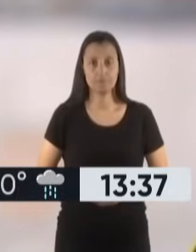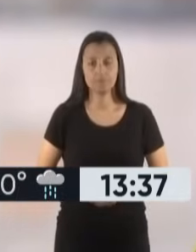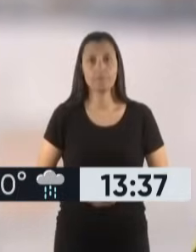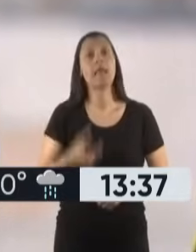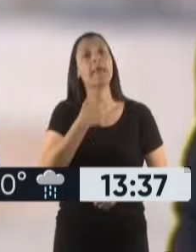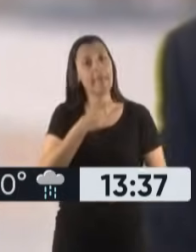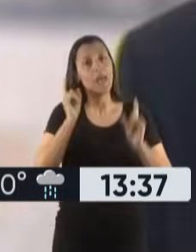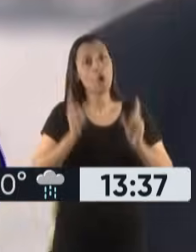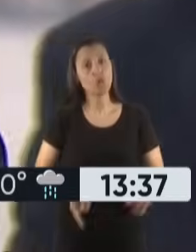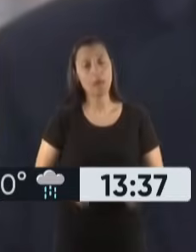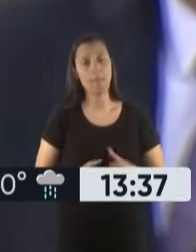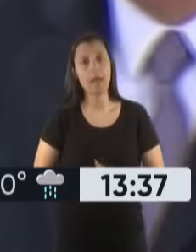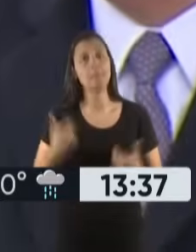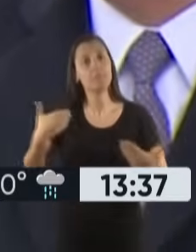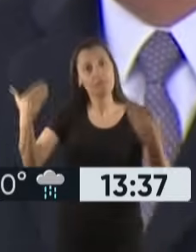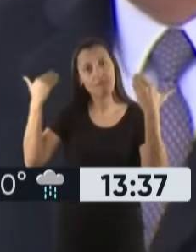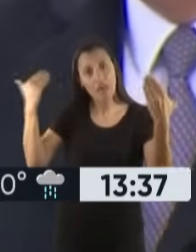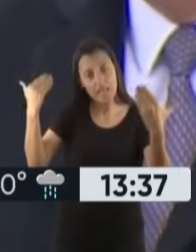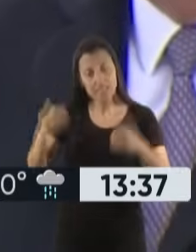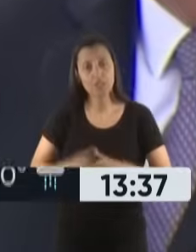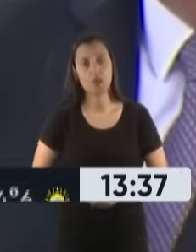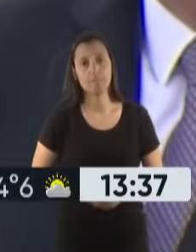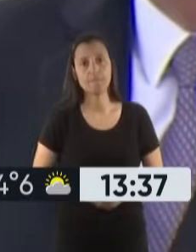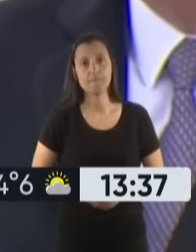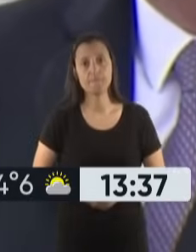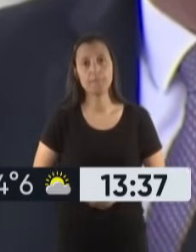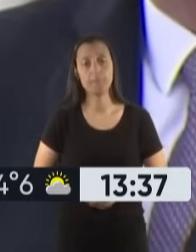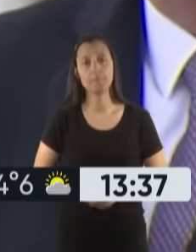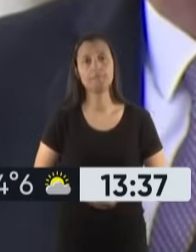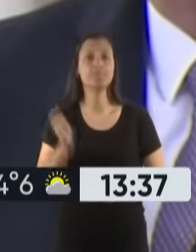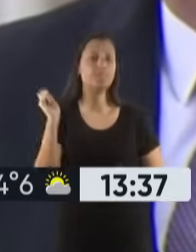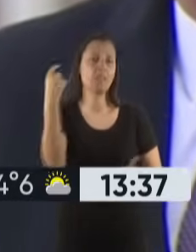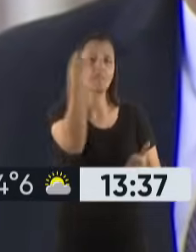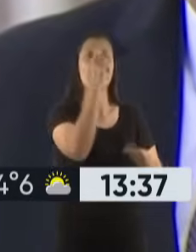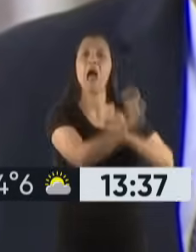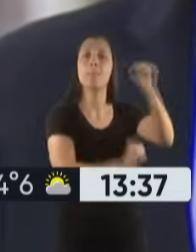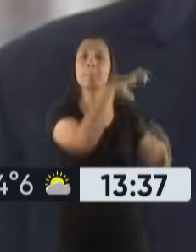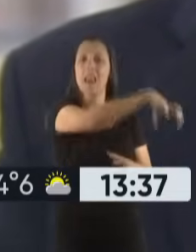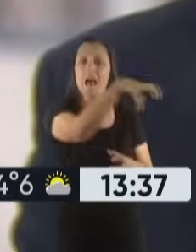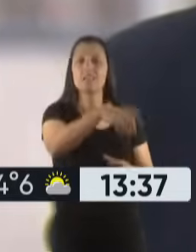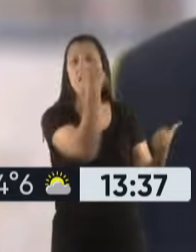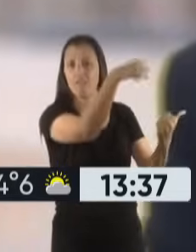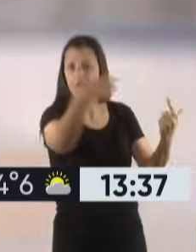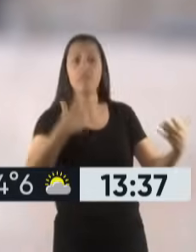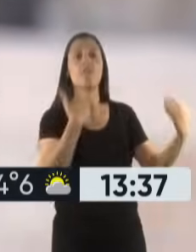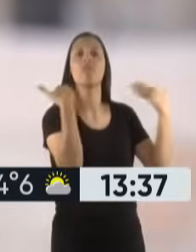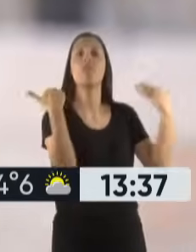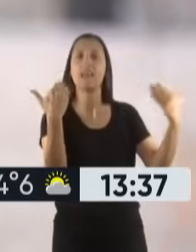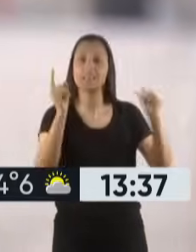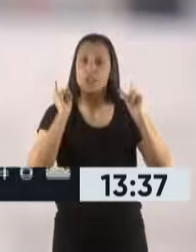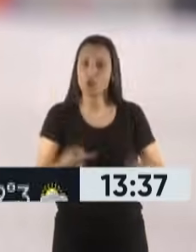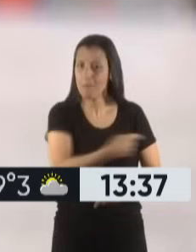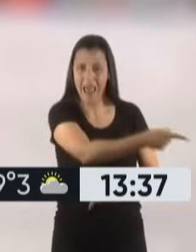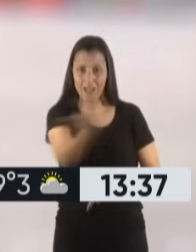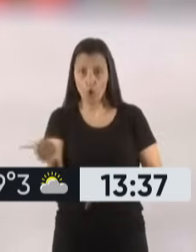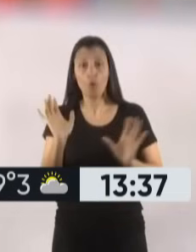Quiero también felicitar a las distintas empresas, porque